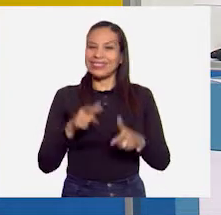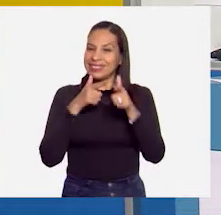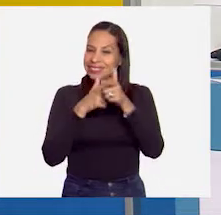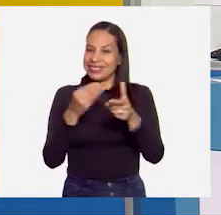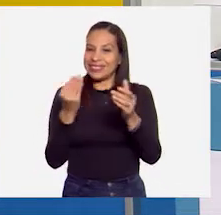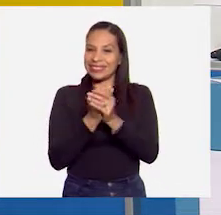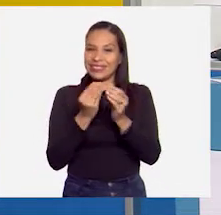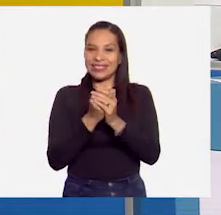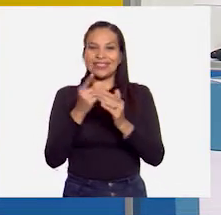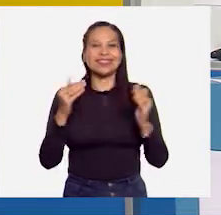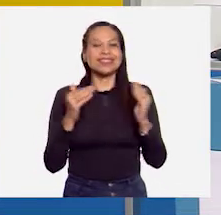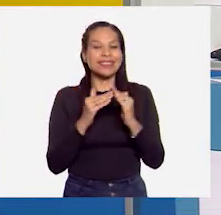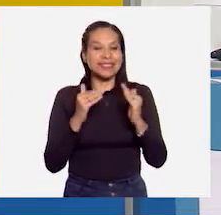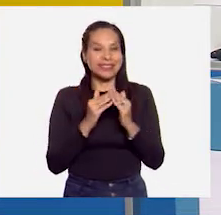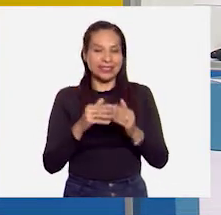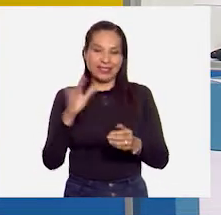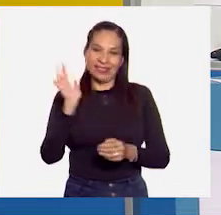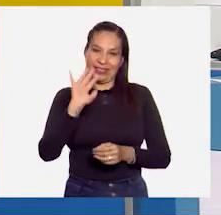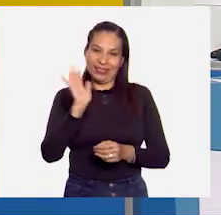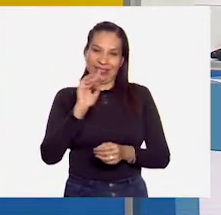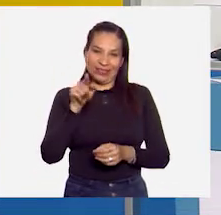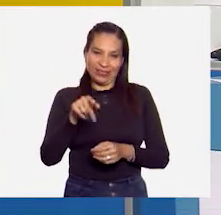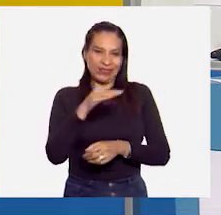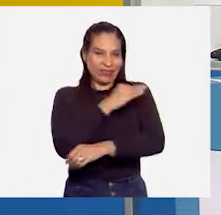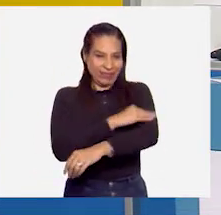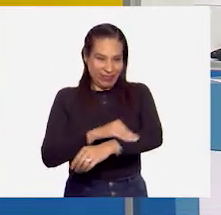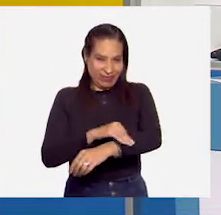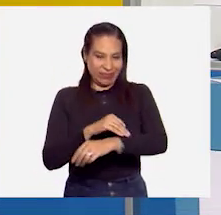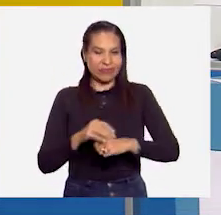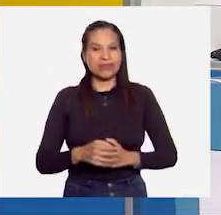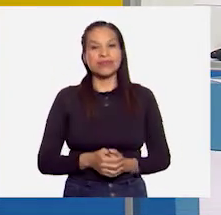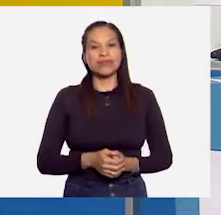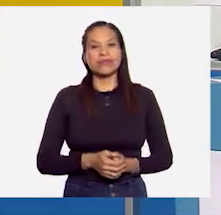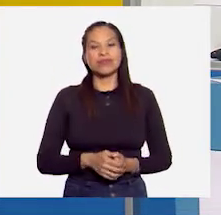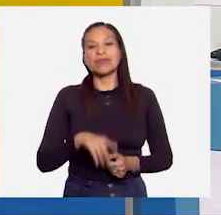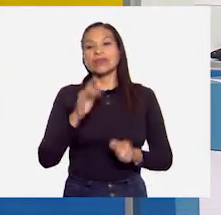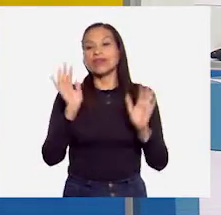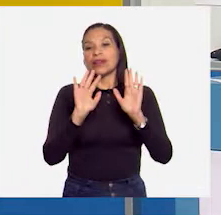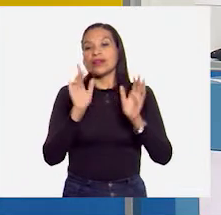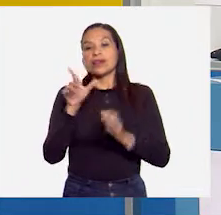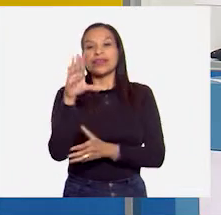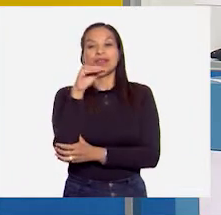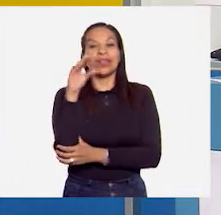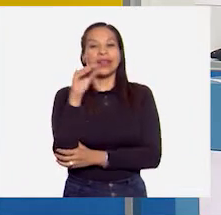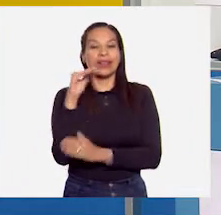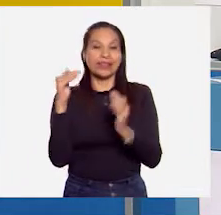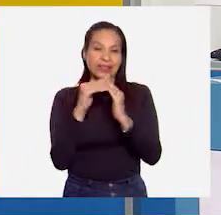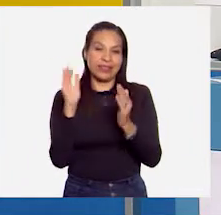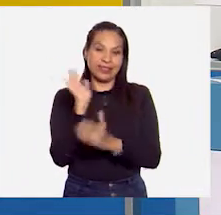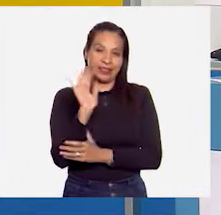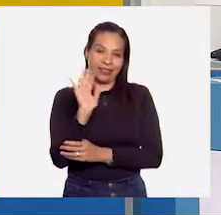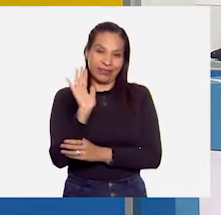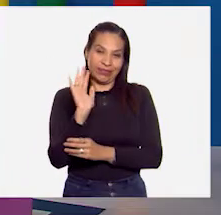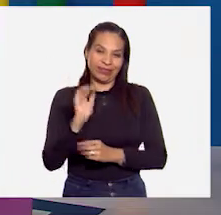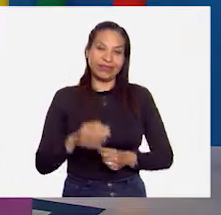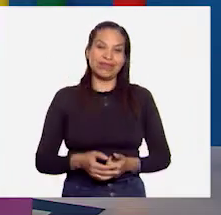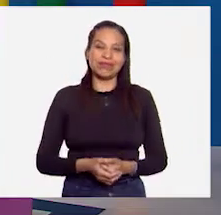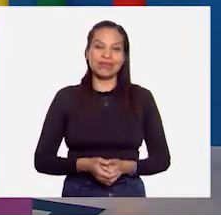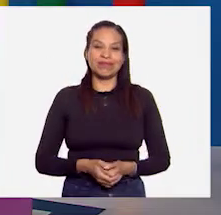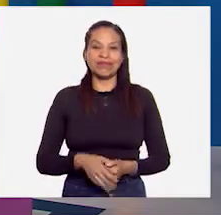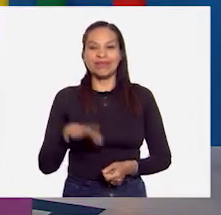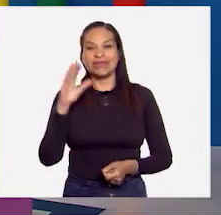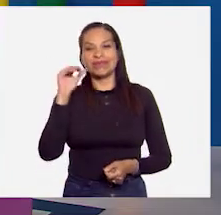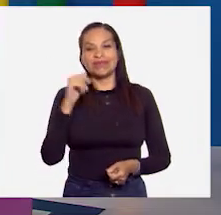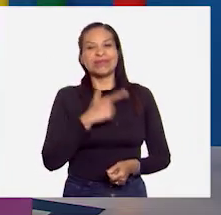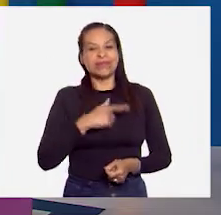la clase en casa y me saludas a tu familia. Despidan a Tom allí en casa, por favor.